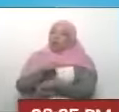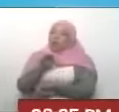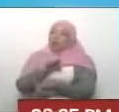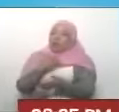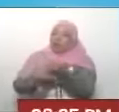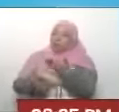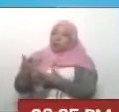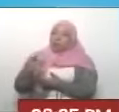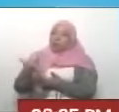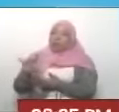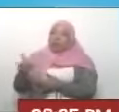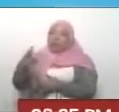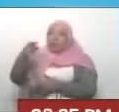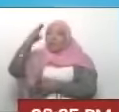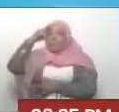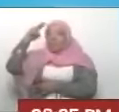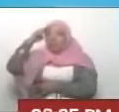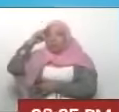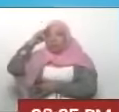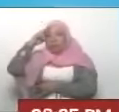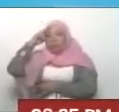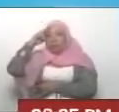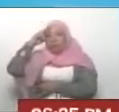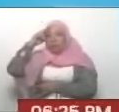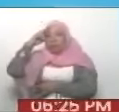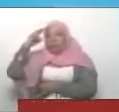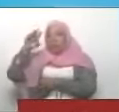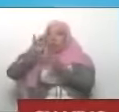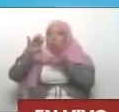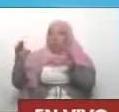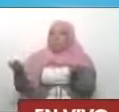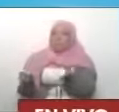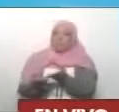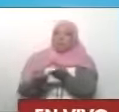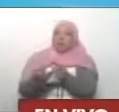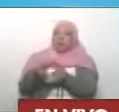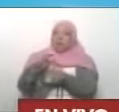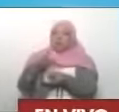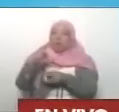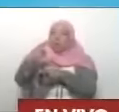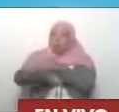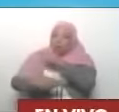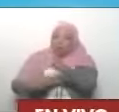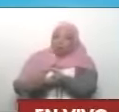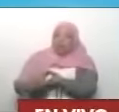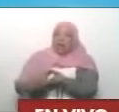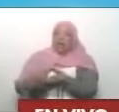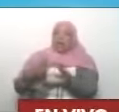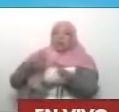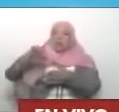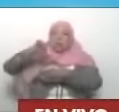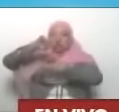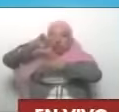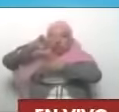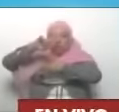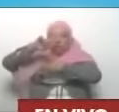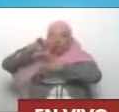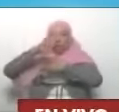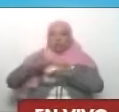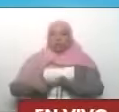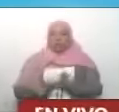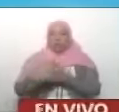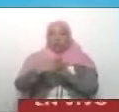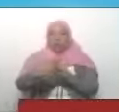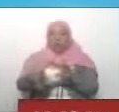Y además hay una tercera memoria, que es una memoria mundial. Es decir, nosotros somos latinoamericanos, esa memoria nos la borra. Y yo siempre hago un ejemplo, lo quiero